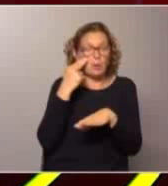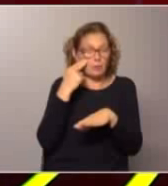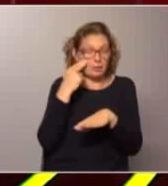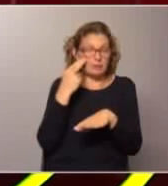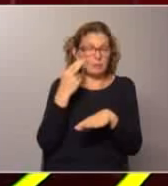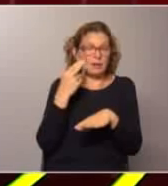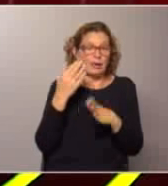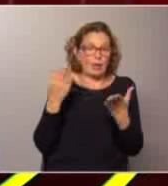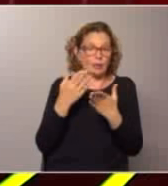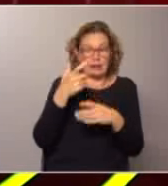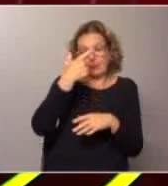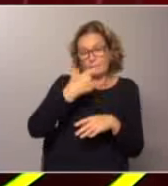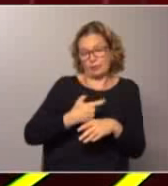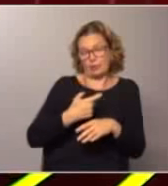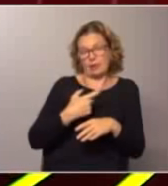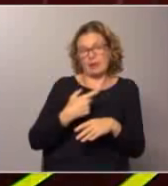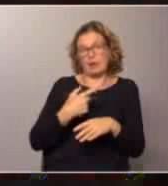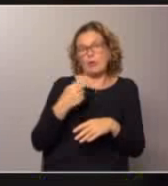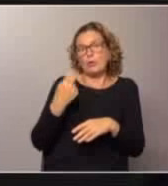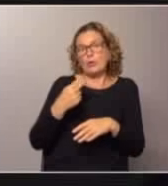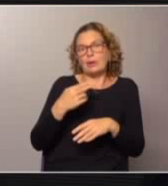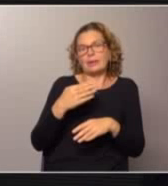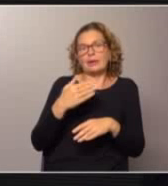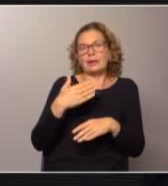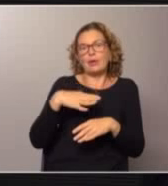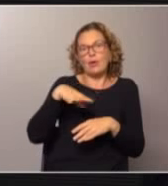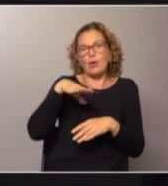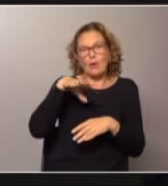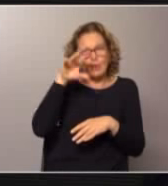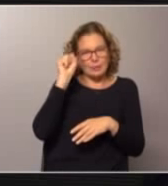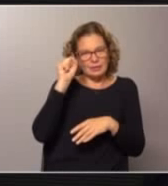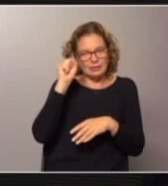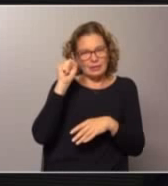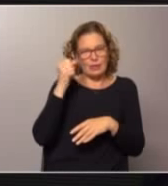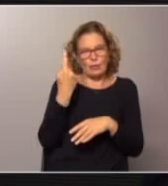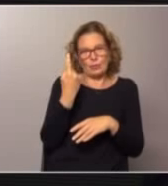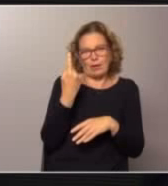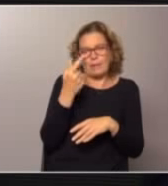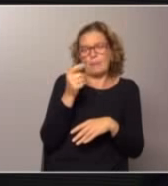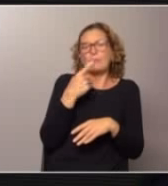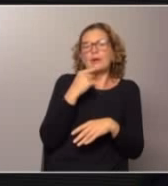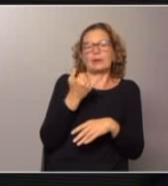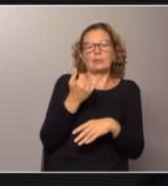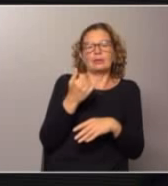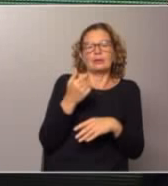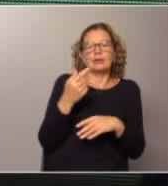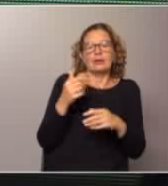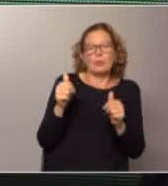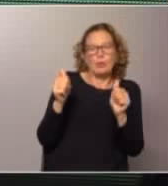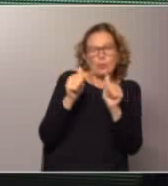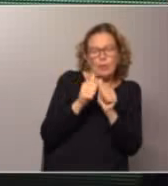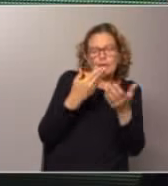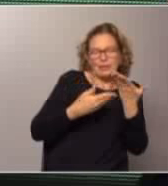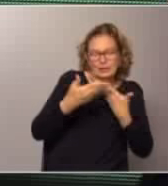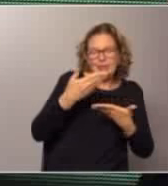que atraviesan los humanos nunca va a ser comprendida del todo por mi disciplina actuando en solitario siempre son necesarias la interacción de